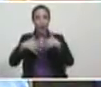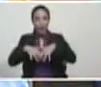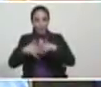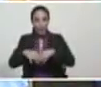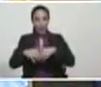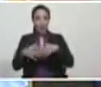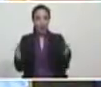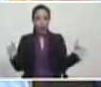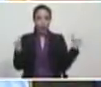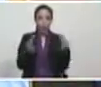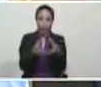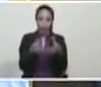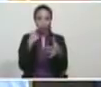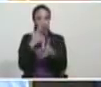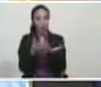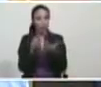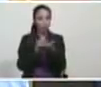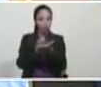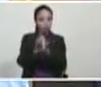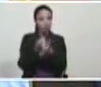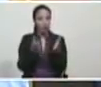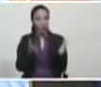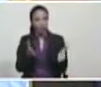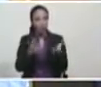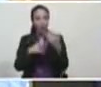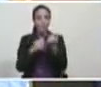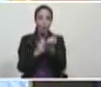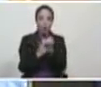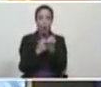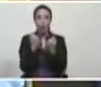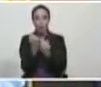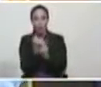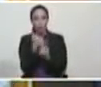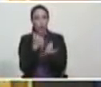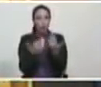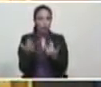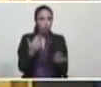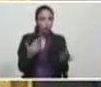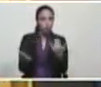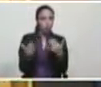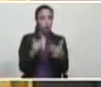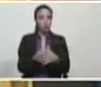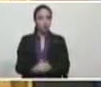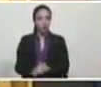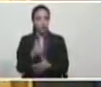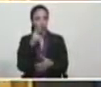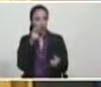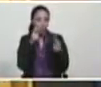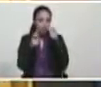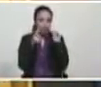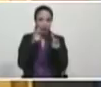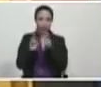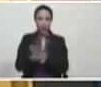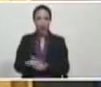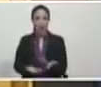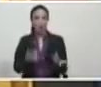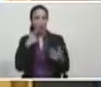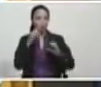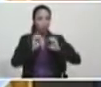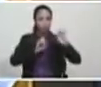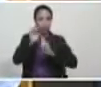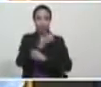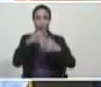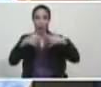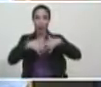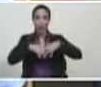para ir alineando, ir apoyando, ir respaldando y metiéndole el hombro a todas las industrias para